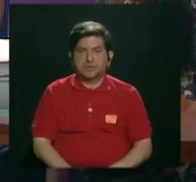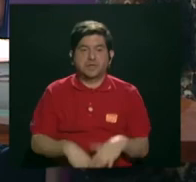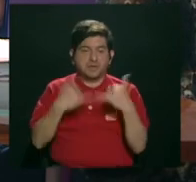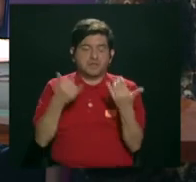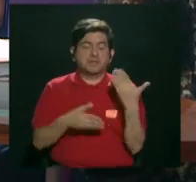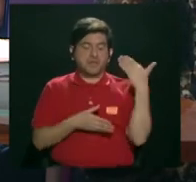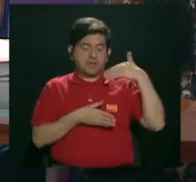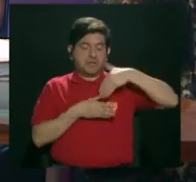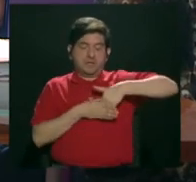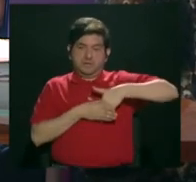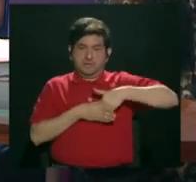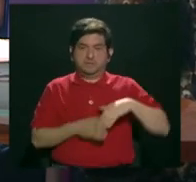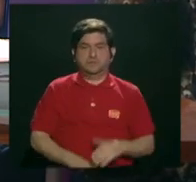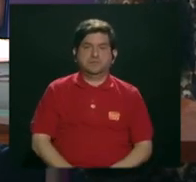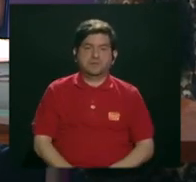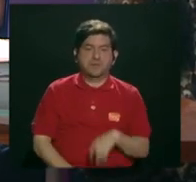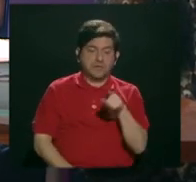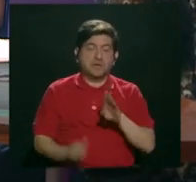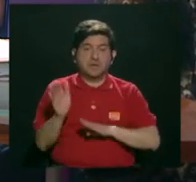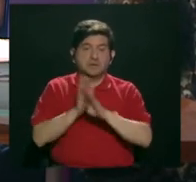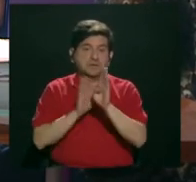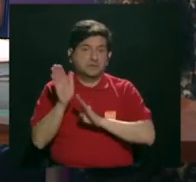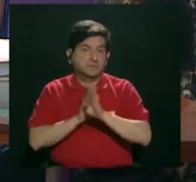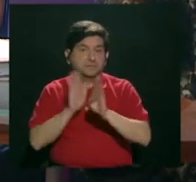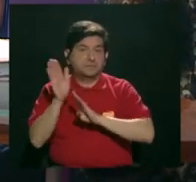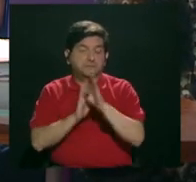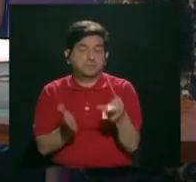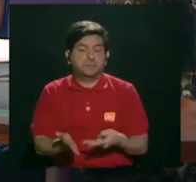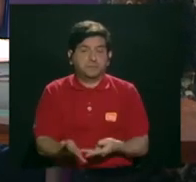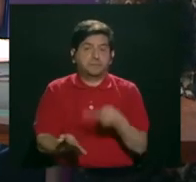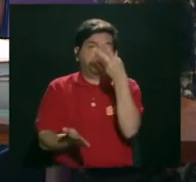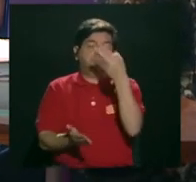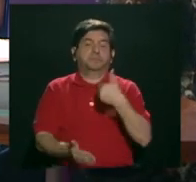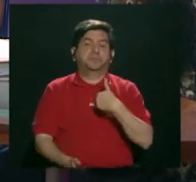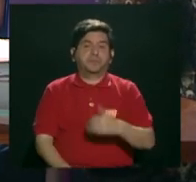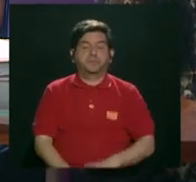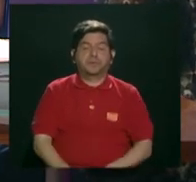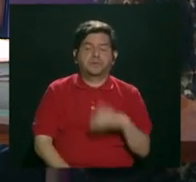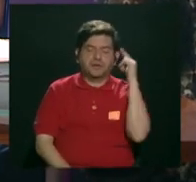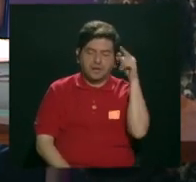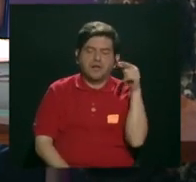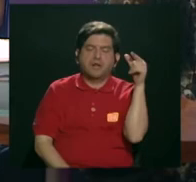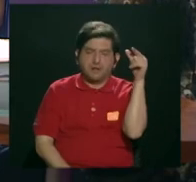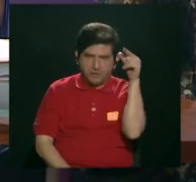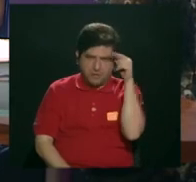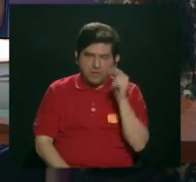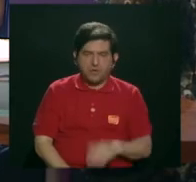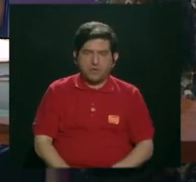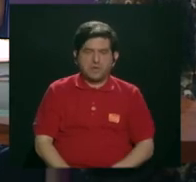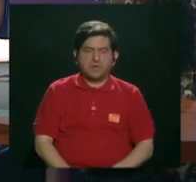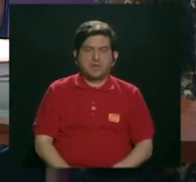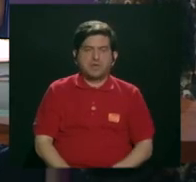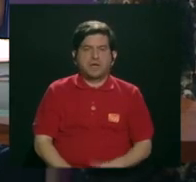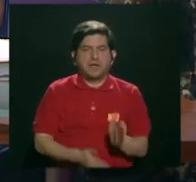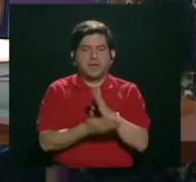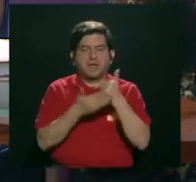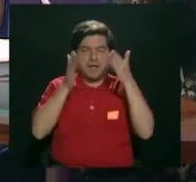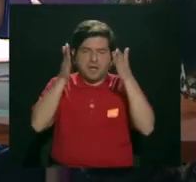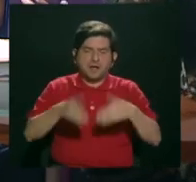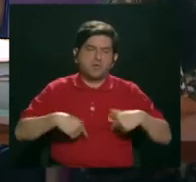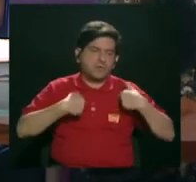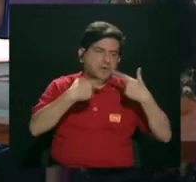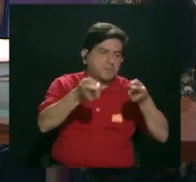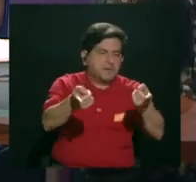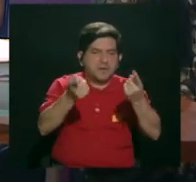a lo interno, y que ha sido de un desarrollo valioso. Y, por supuesto, unas van, vienen, no,